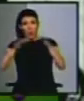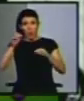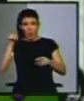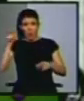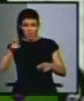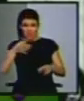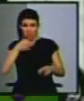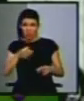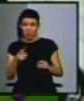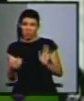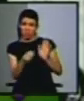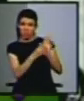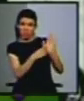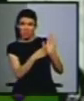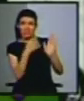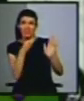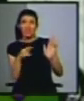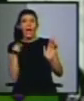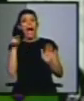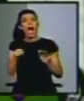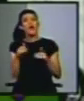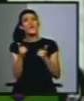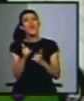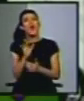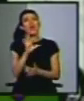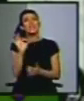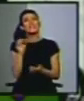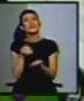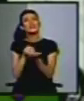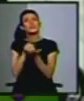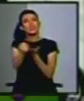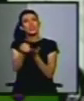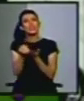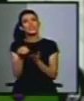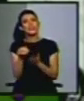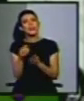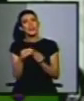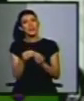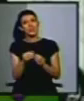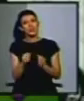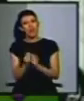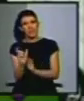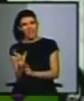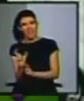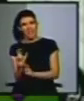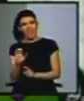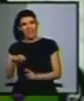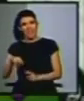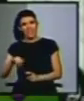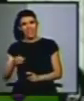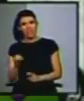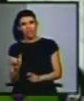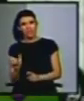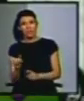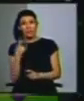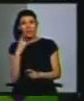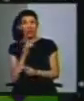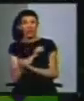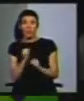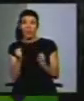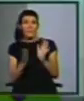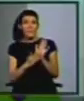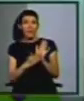él se jugó aquí a través de la tarjeta Enjoy 500 millones de pesos. Lo que no se pudo acreditar es lo que hasta el día de